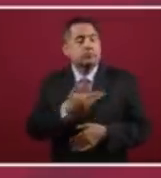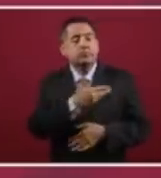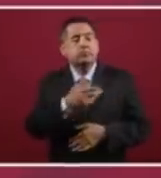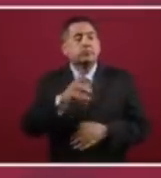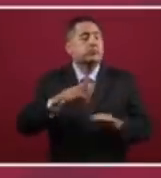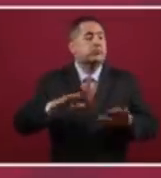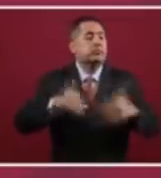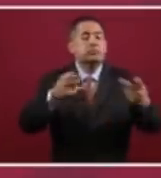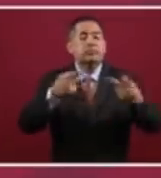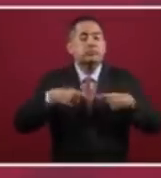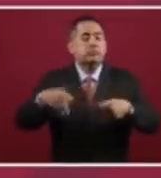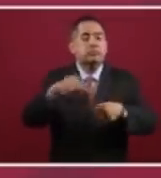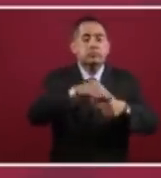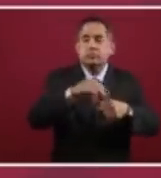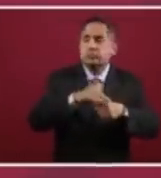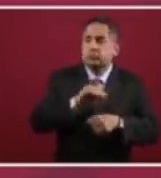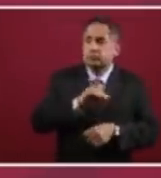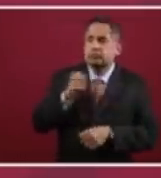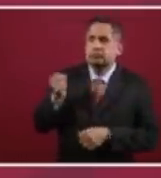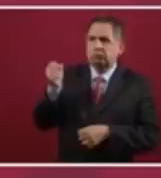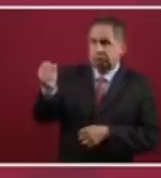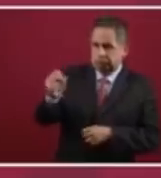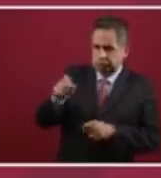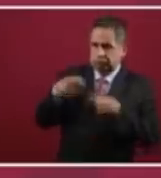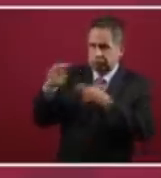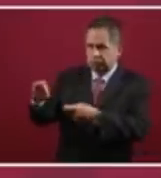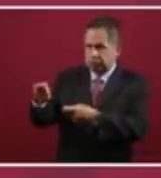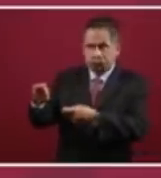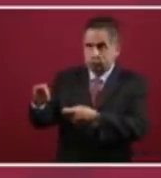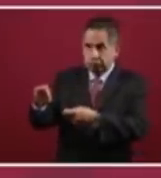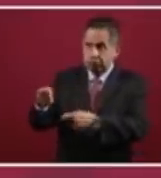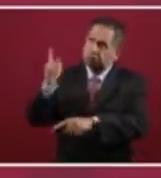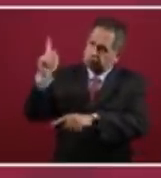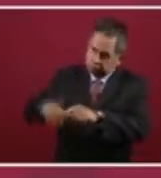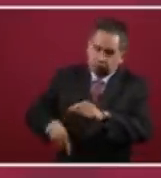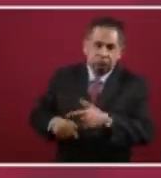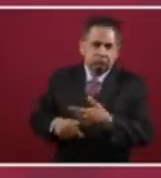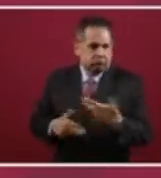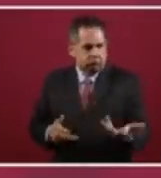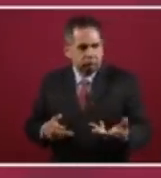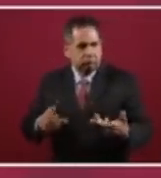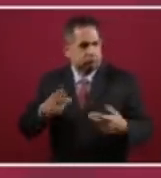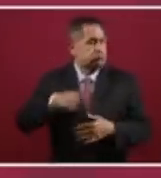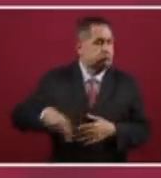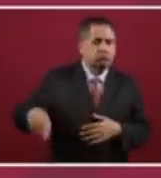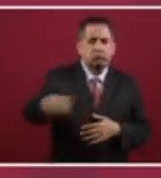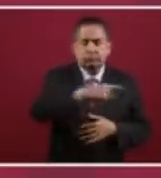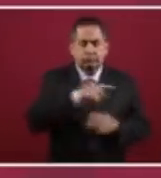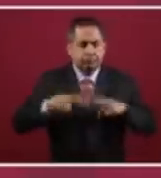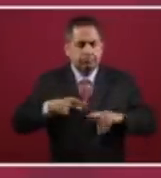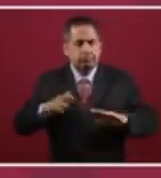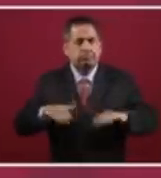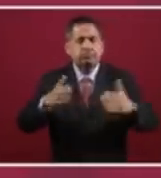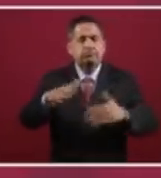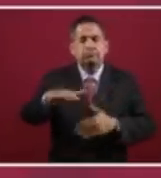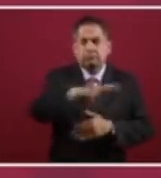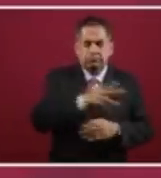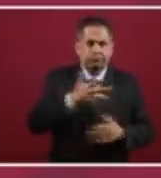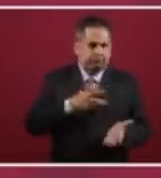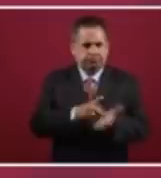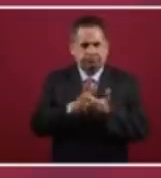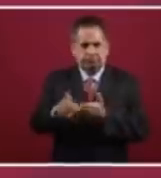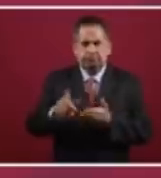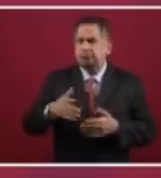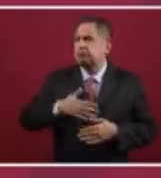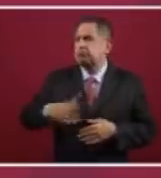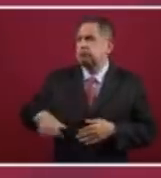quita, y que el pueblo tiene en todo momento el derecho de cambiar la forma